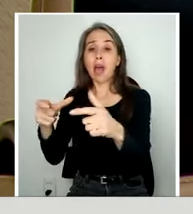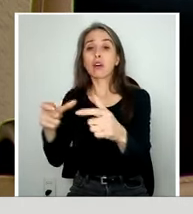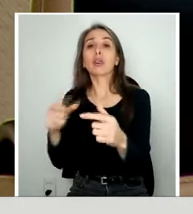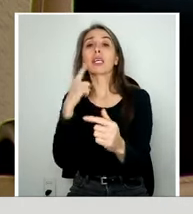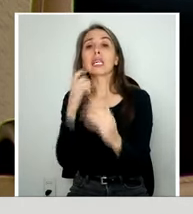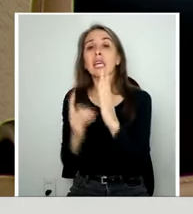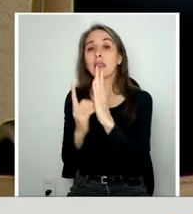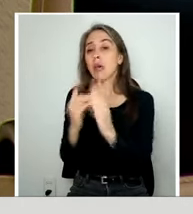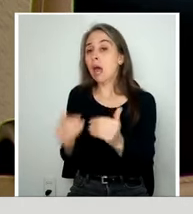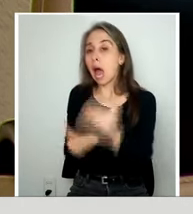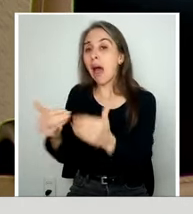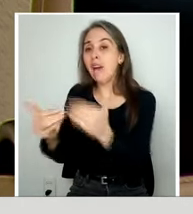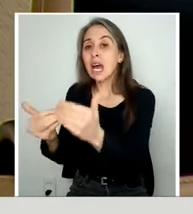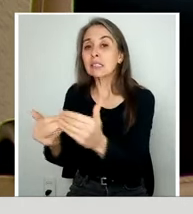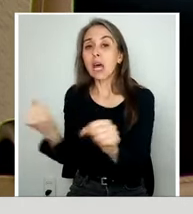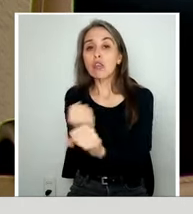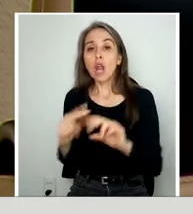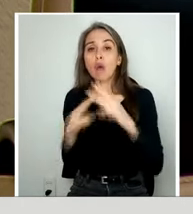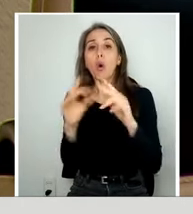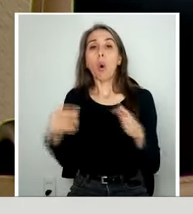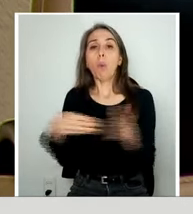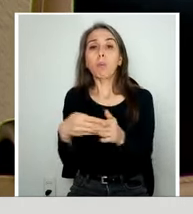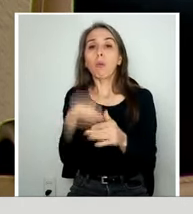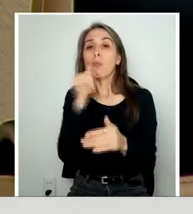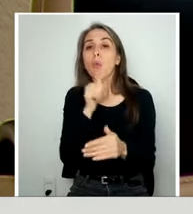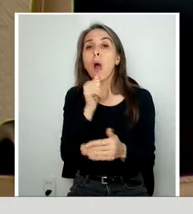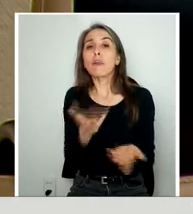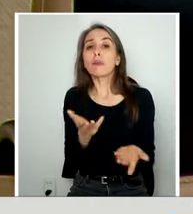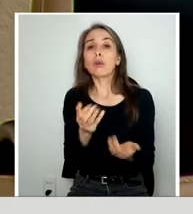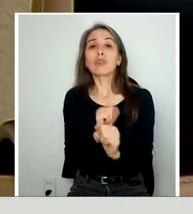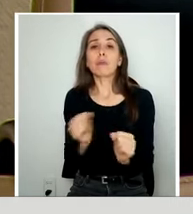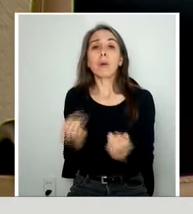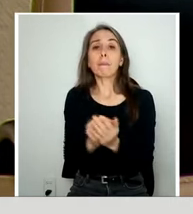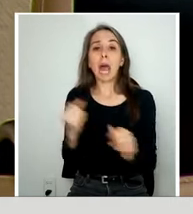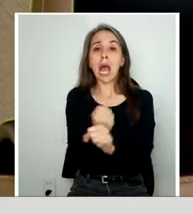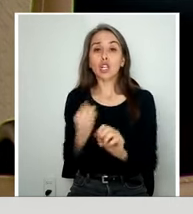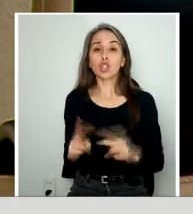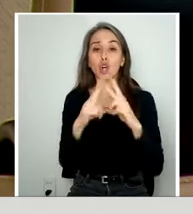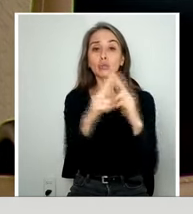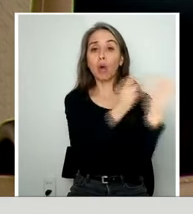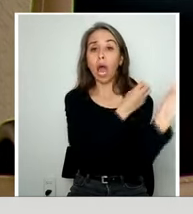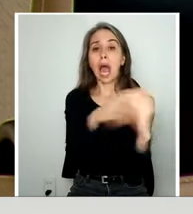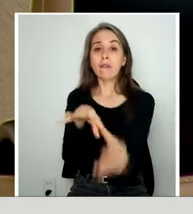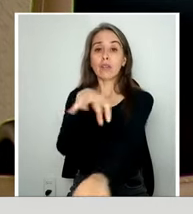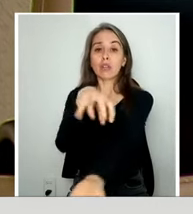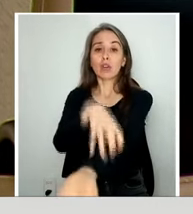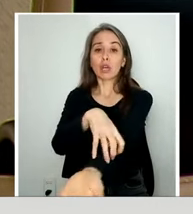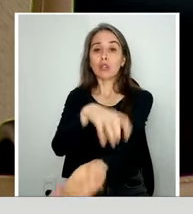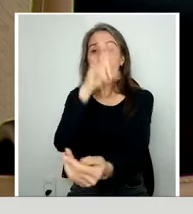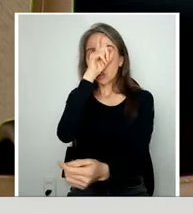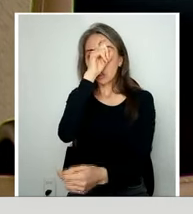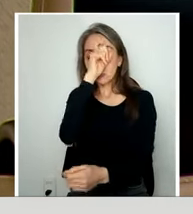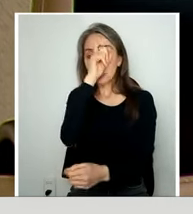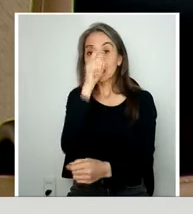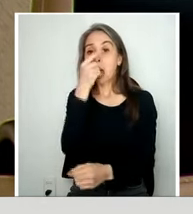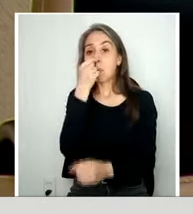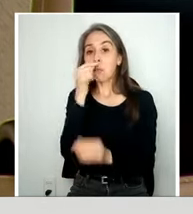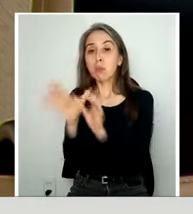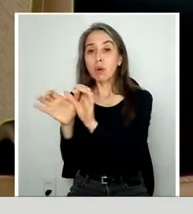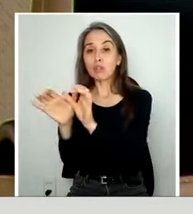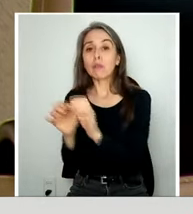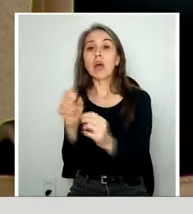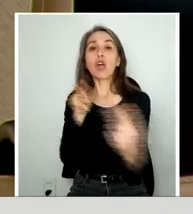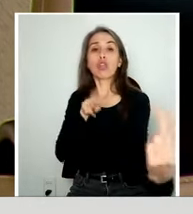podemos permitir y no podemos tener más obras abandonadas a esta región como el hospital de Puerto varas la doble vía chiloé